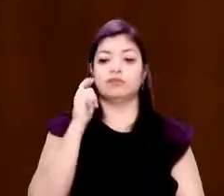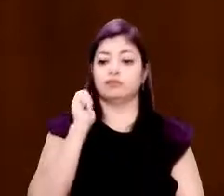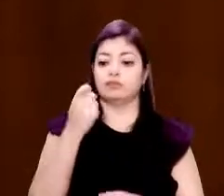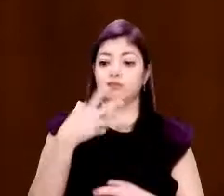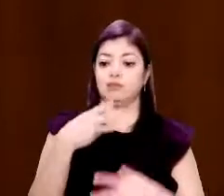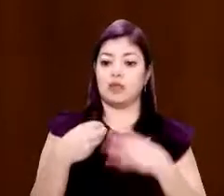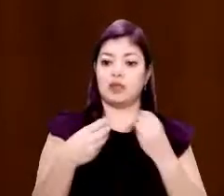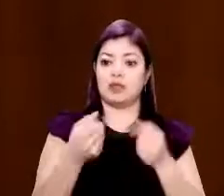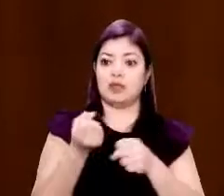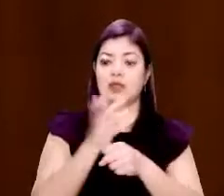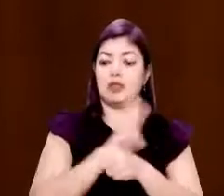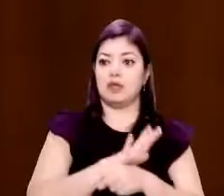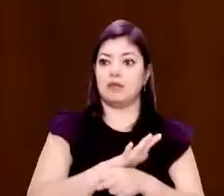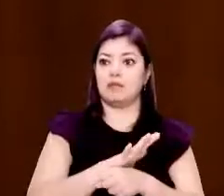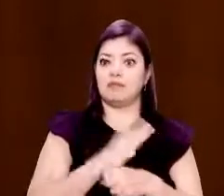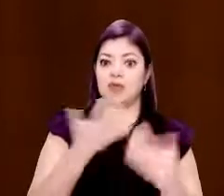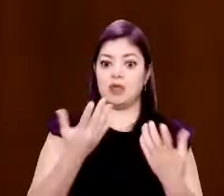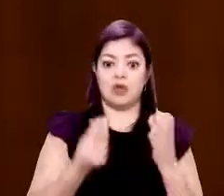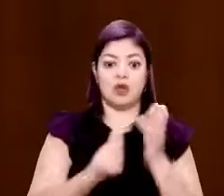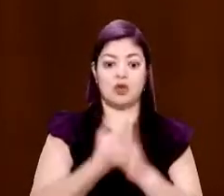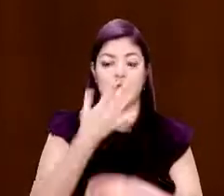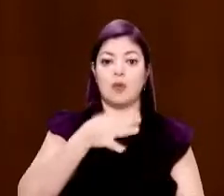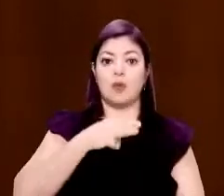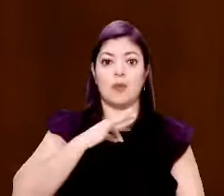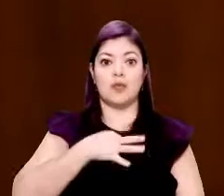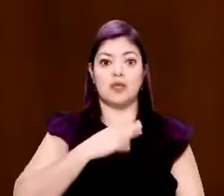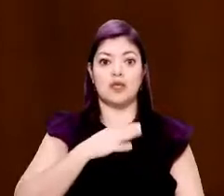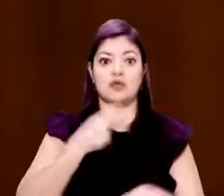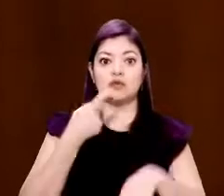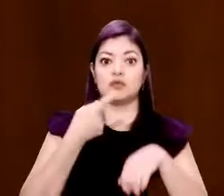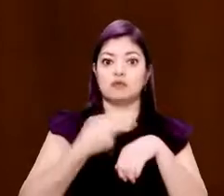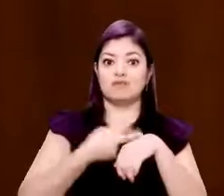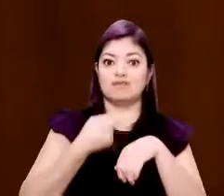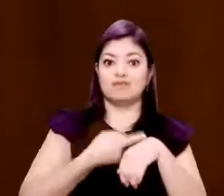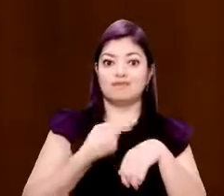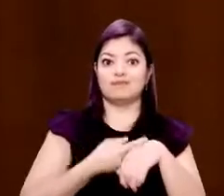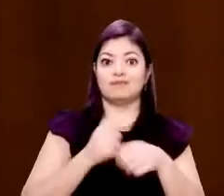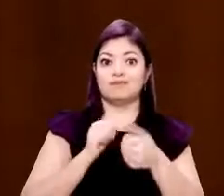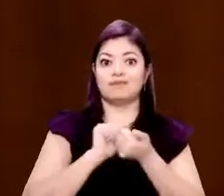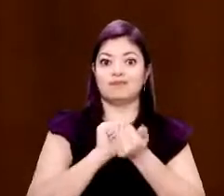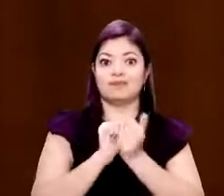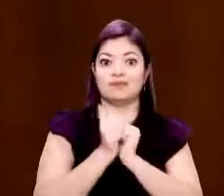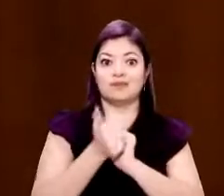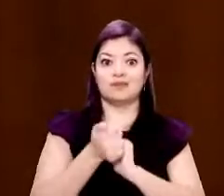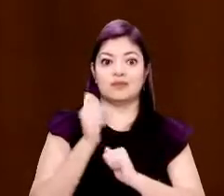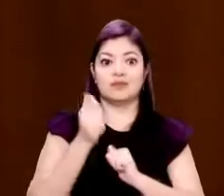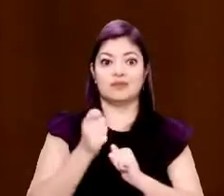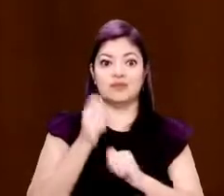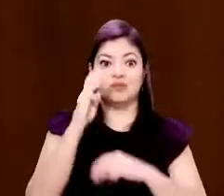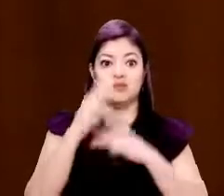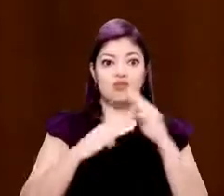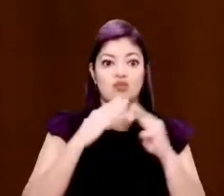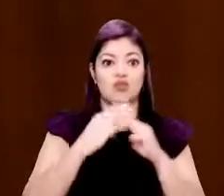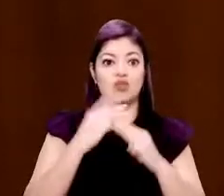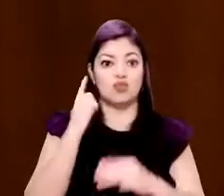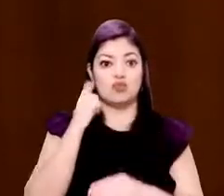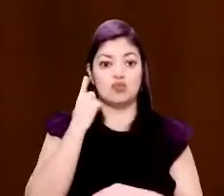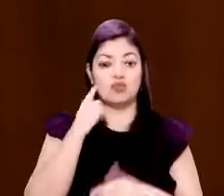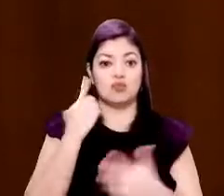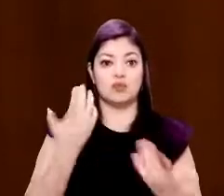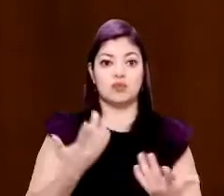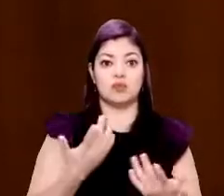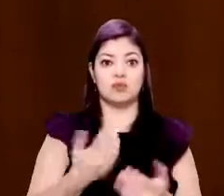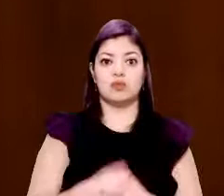precedentes, nuevos virus y enfermedades que se han estado desarrollando a nivel mundial. Y